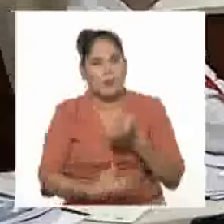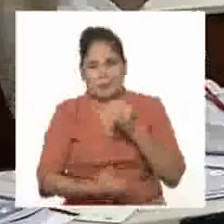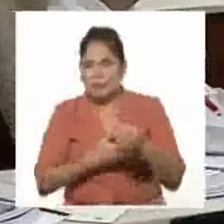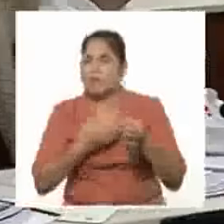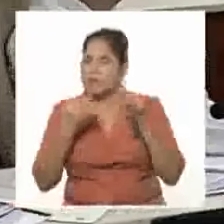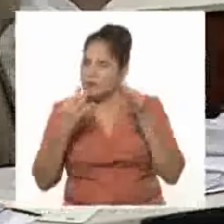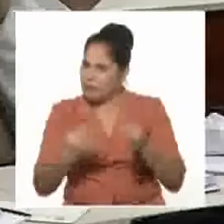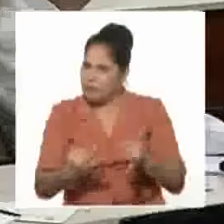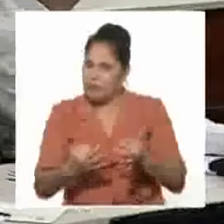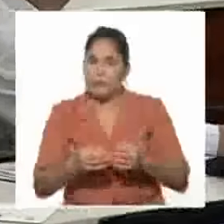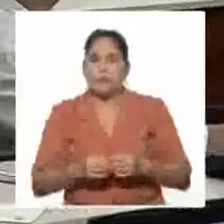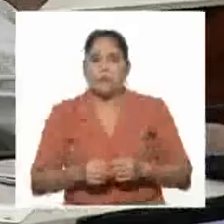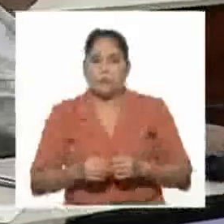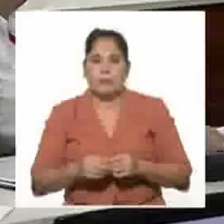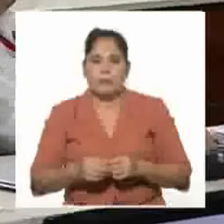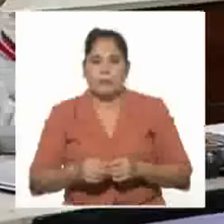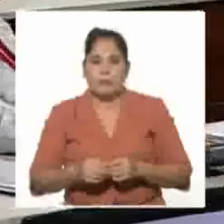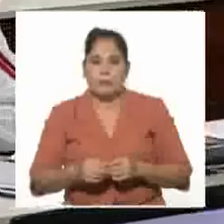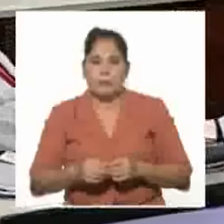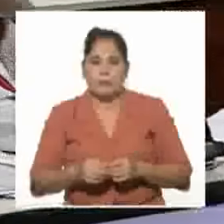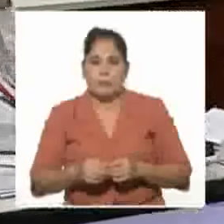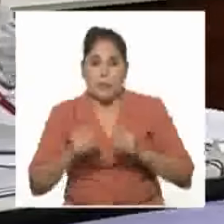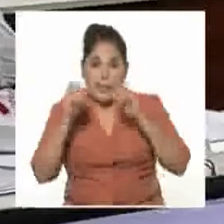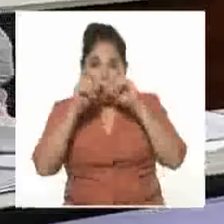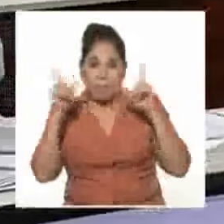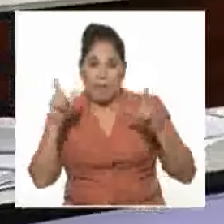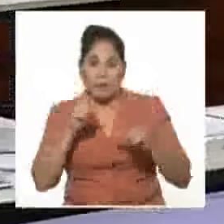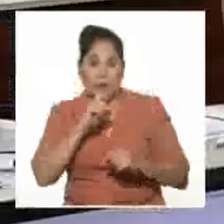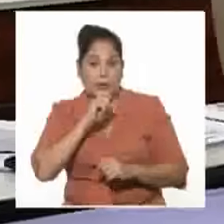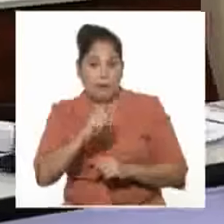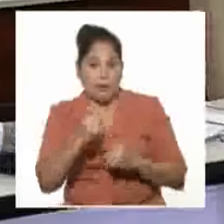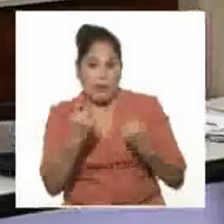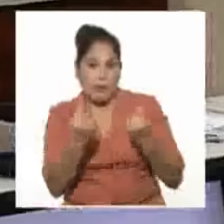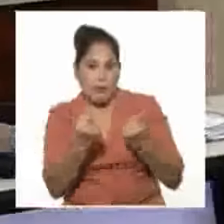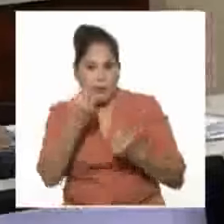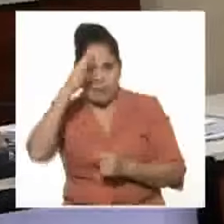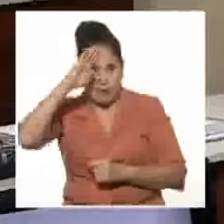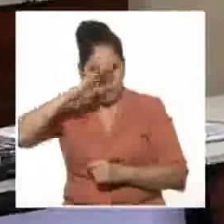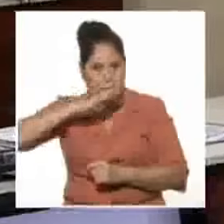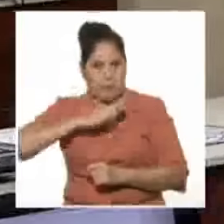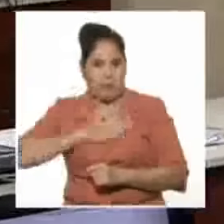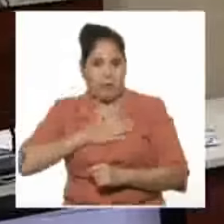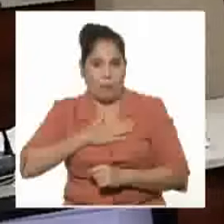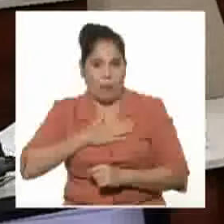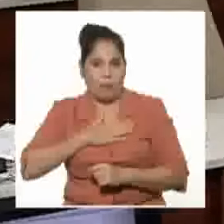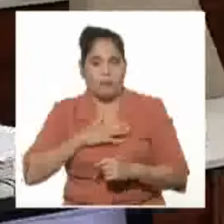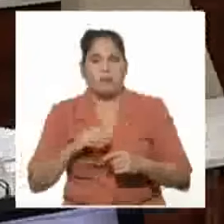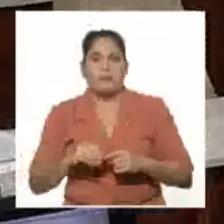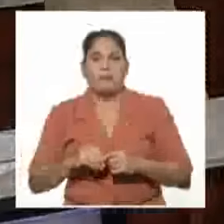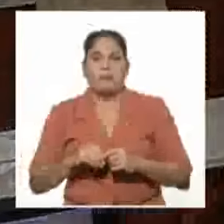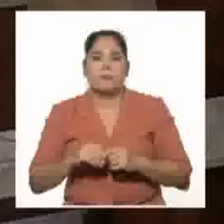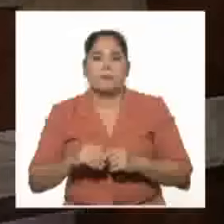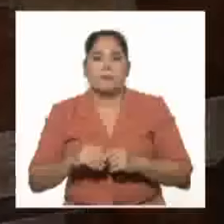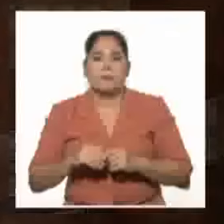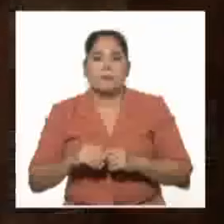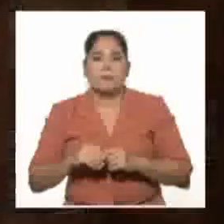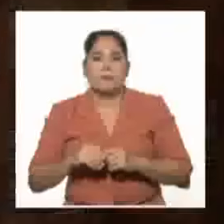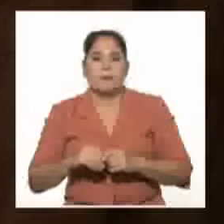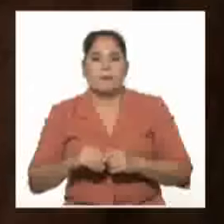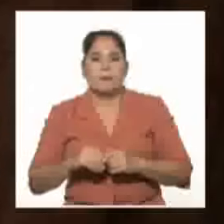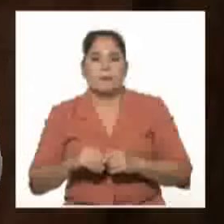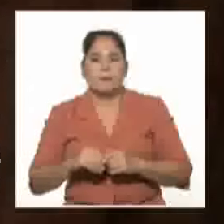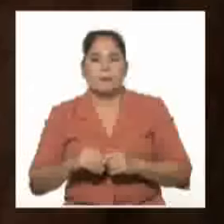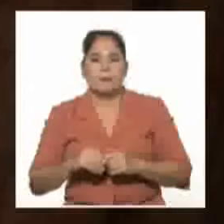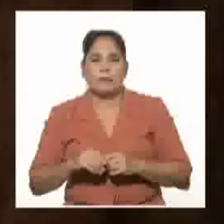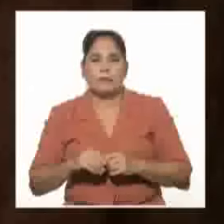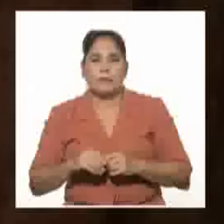sin eufemismos los impactos de ese cerco en la economía cubana al terminar otro duro año.